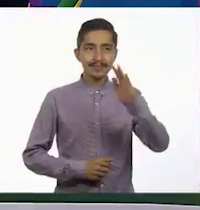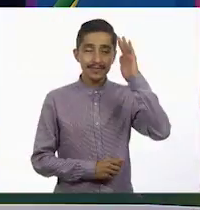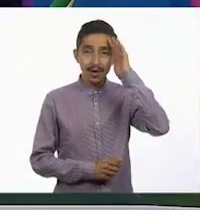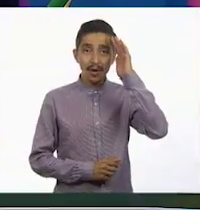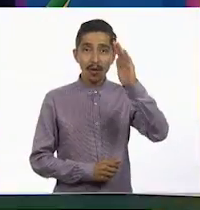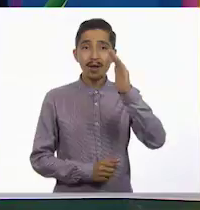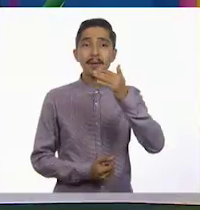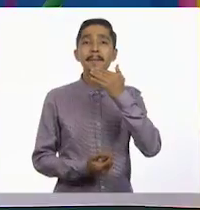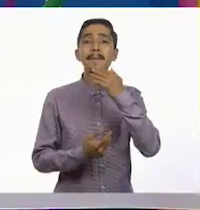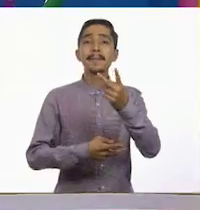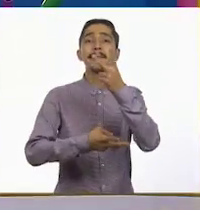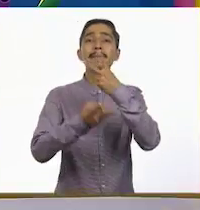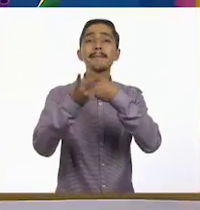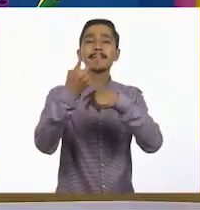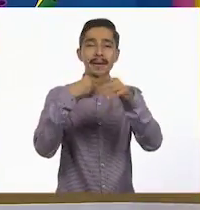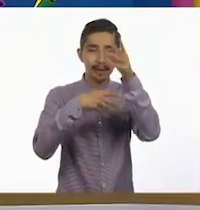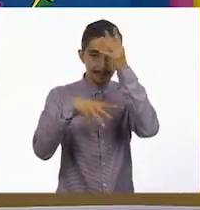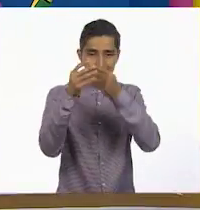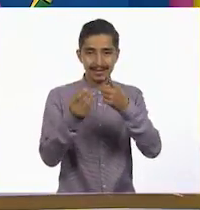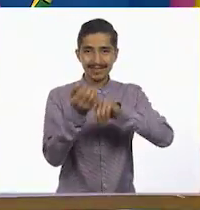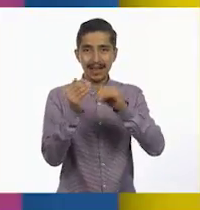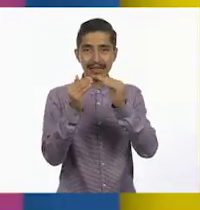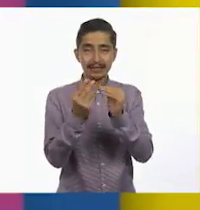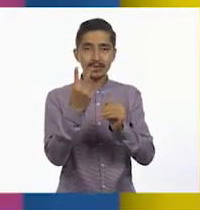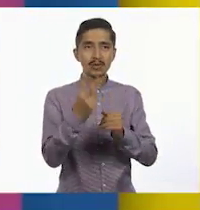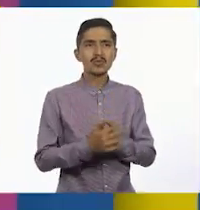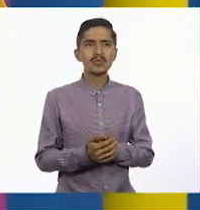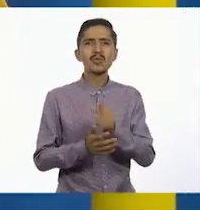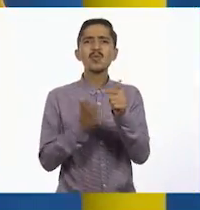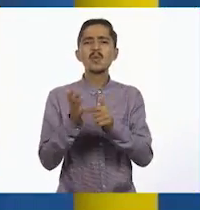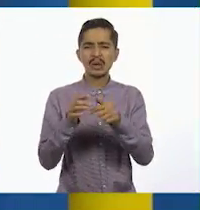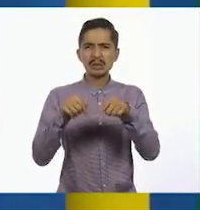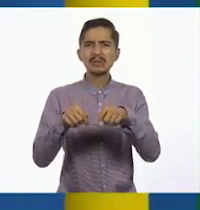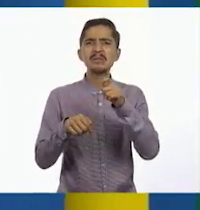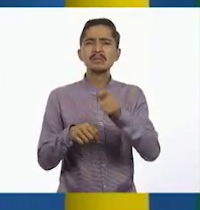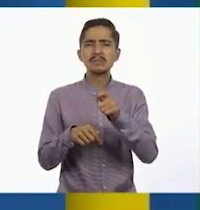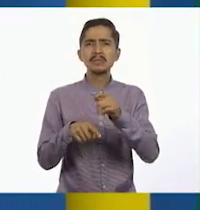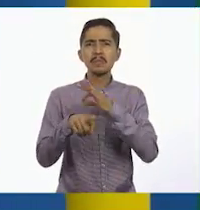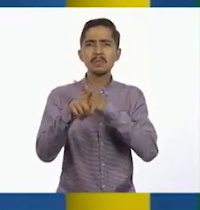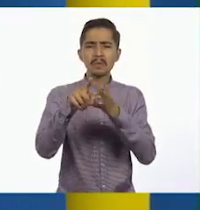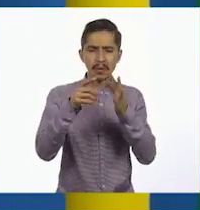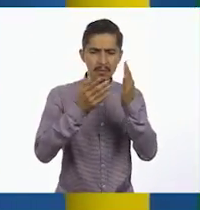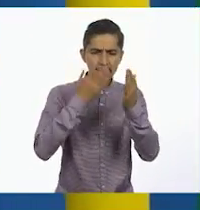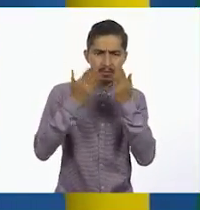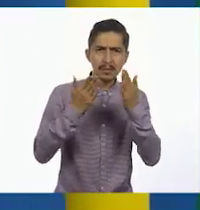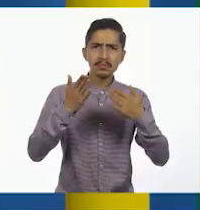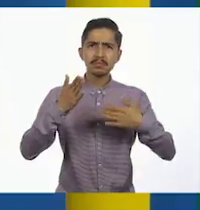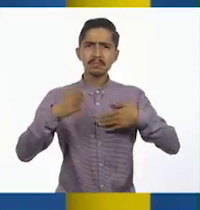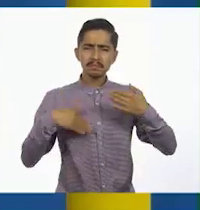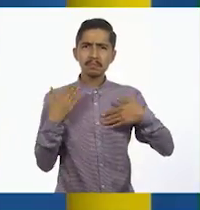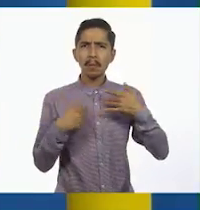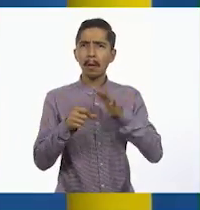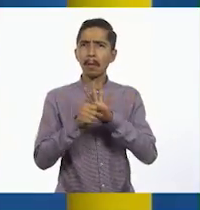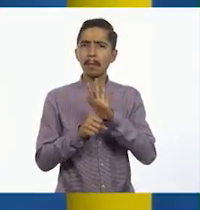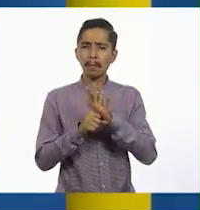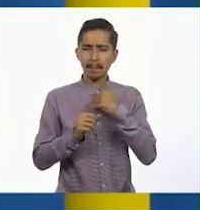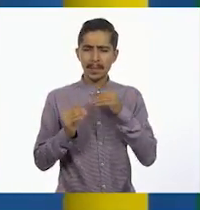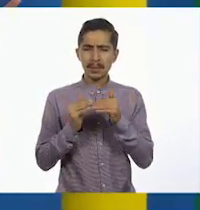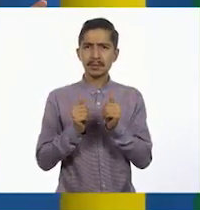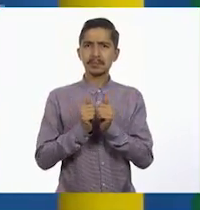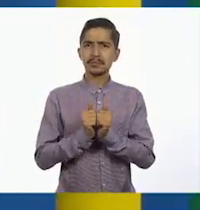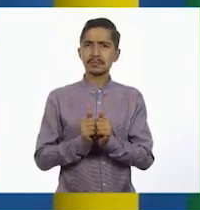Hola, les damos la bienvenida a Aprende en Casa 2, un espacio en el que vamos a poder estudiar y divertirnos desde nuestros